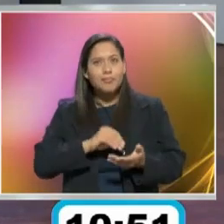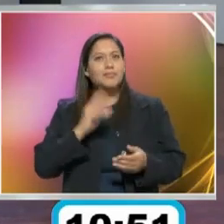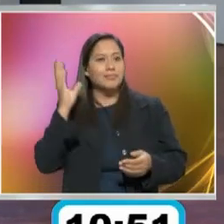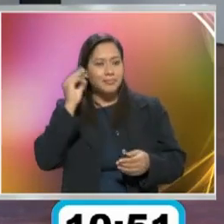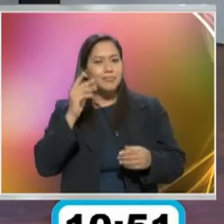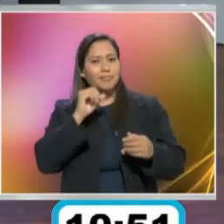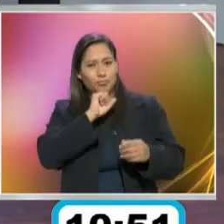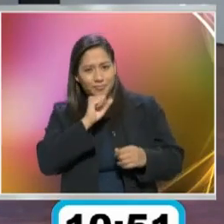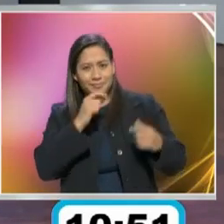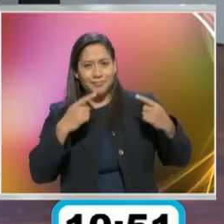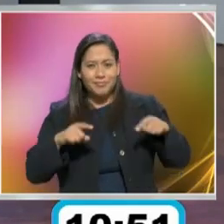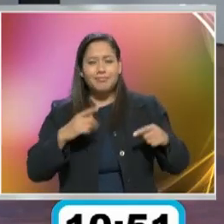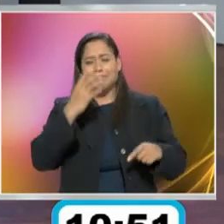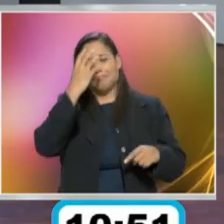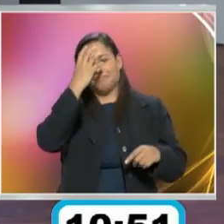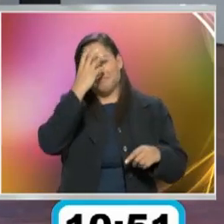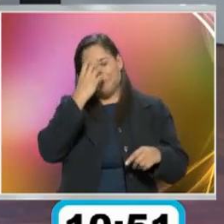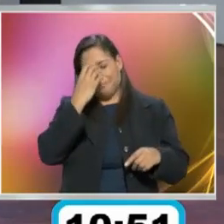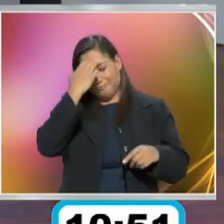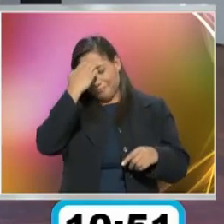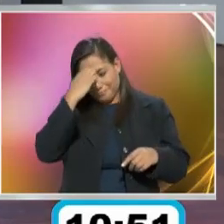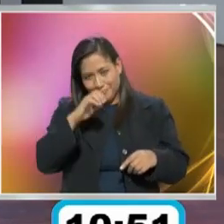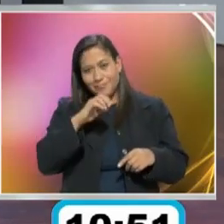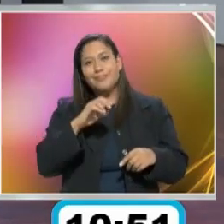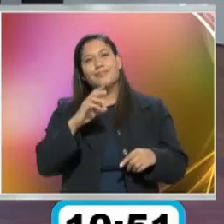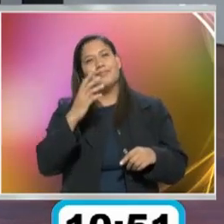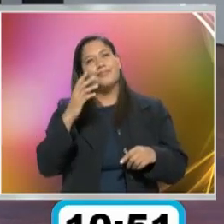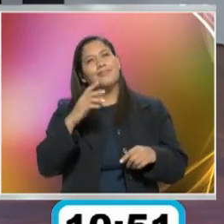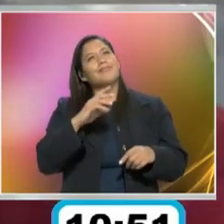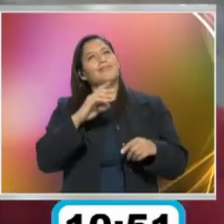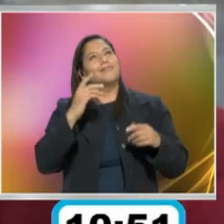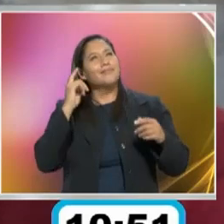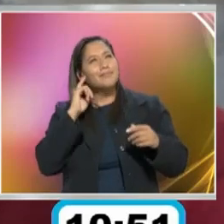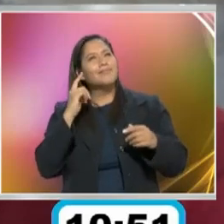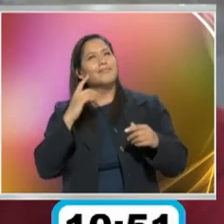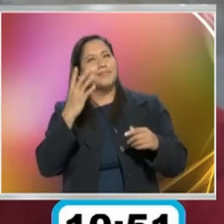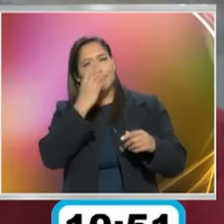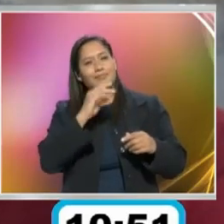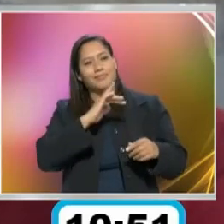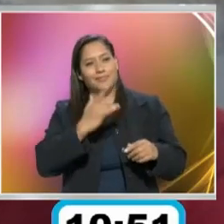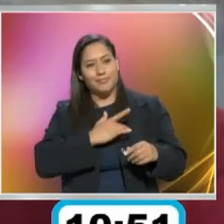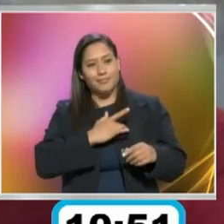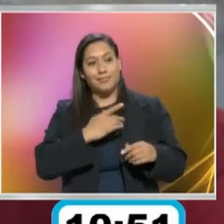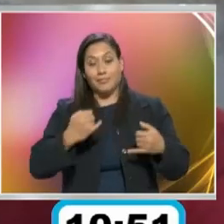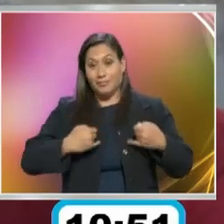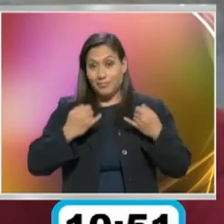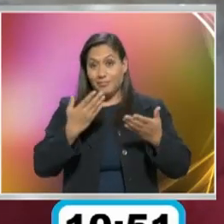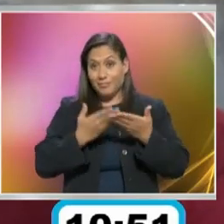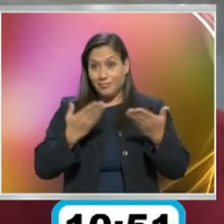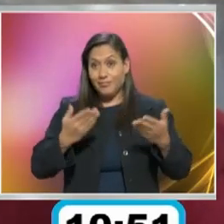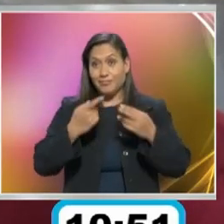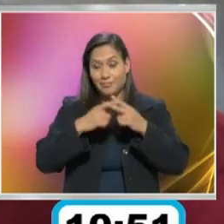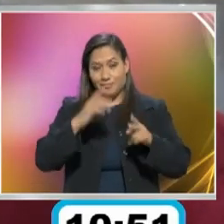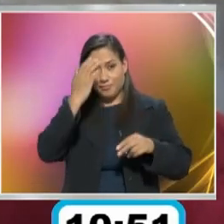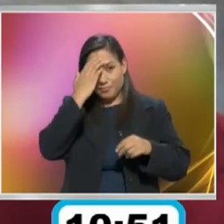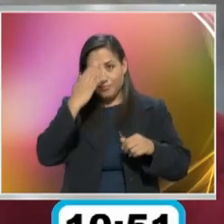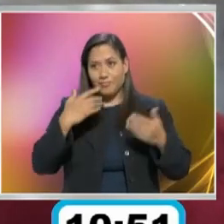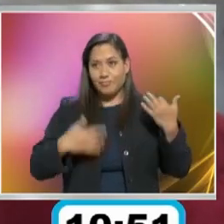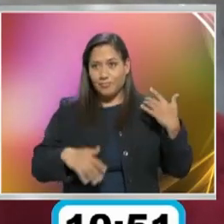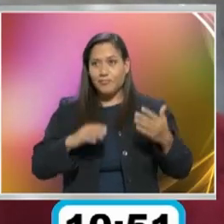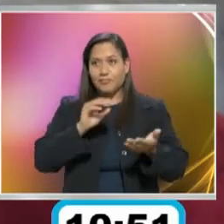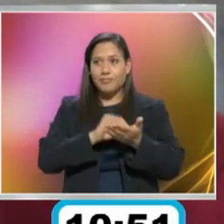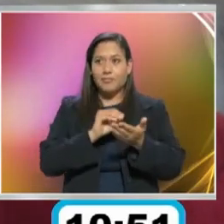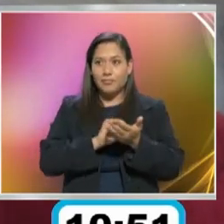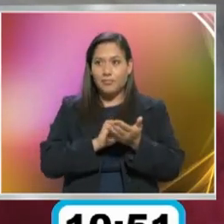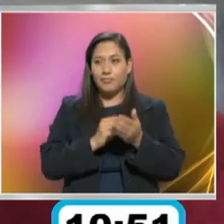música, Sí. la añoramos y a veces la escuchamos y nos trae muchos recuerdos. Y hay gente, los jóvenes que empiezan a conocer el rock, todavía lo